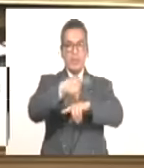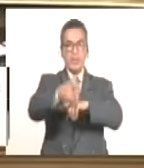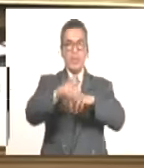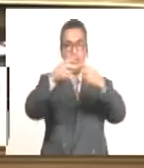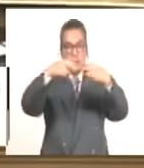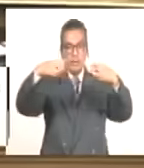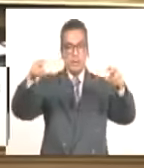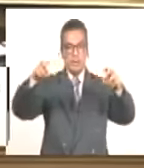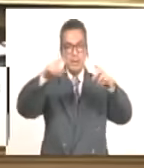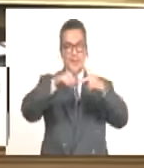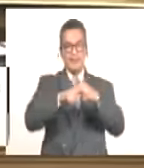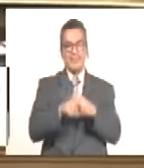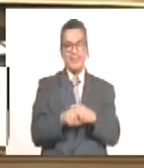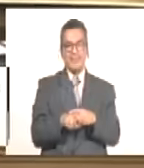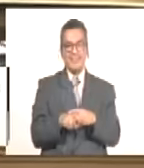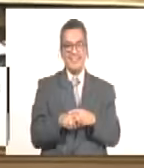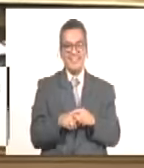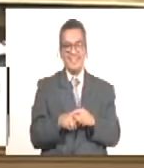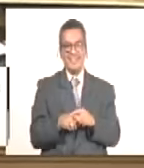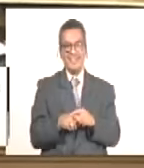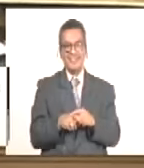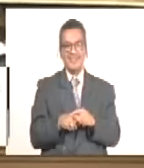epígrafe